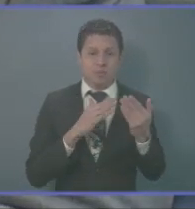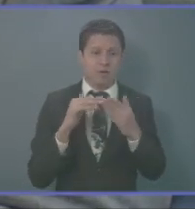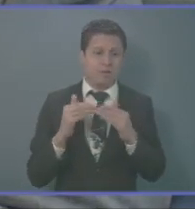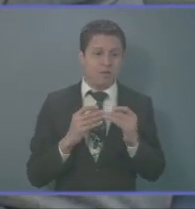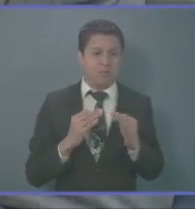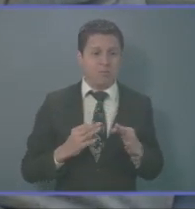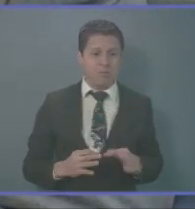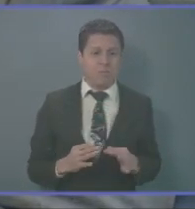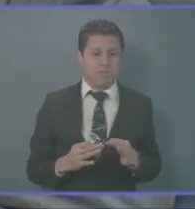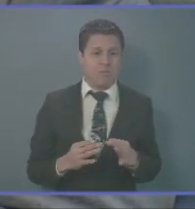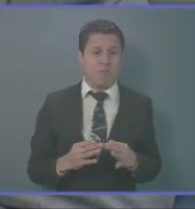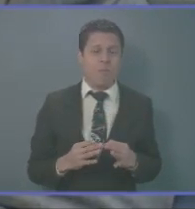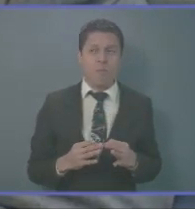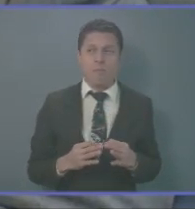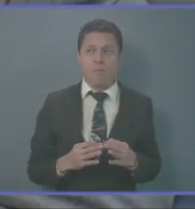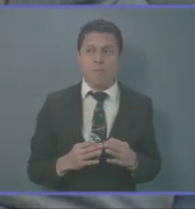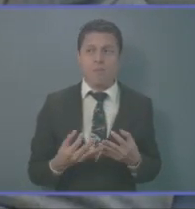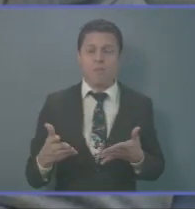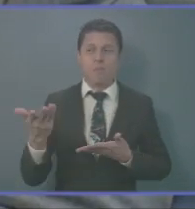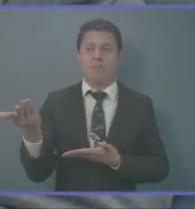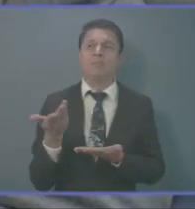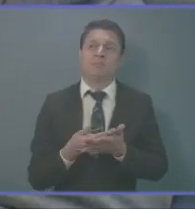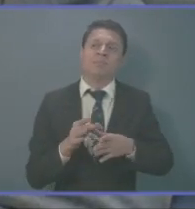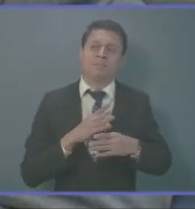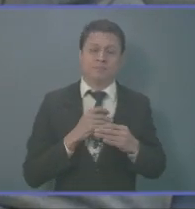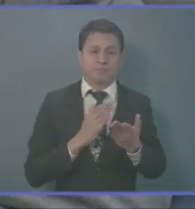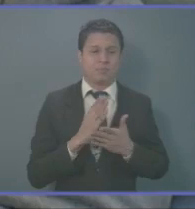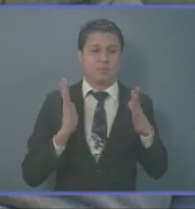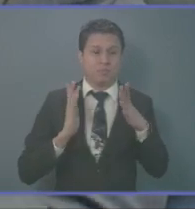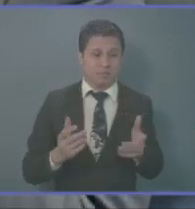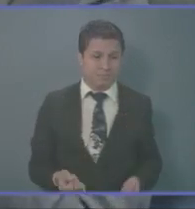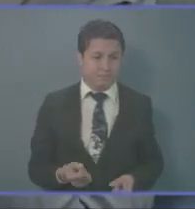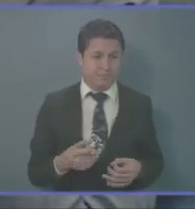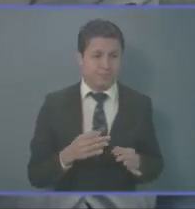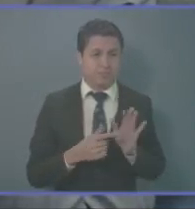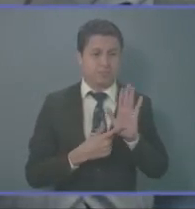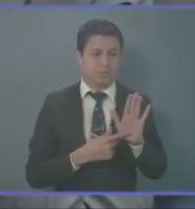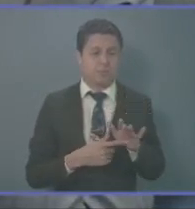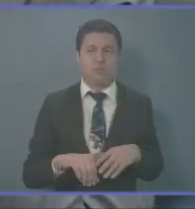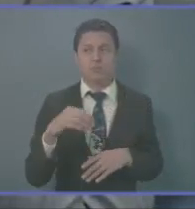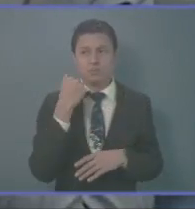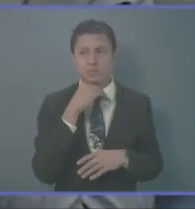distintas medidas adoptadas por el gobierno para la contención de la